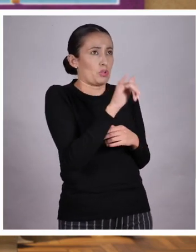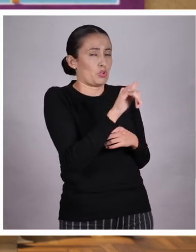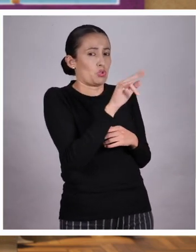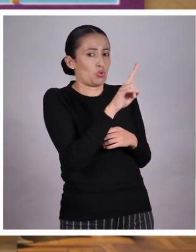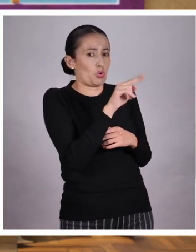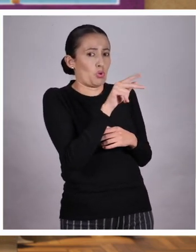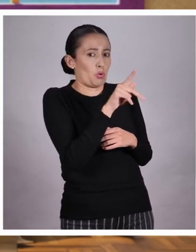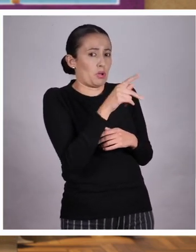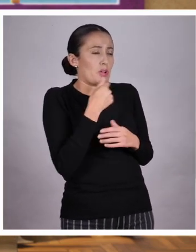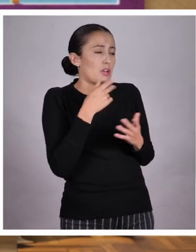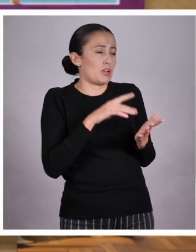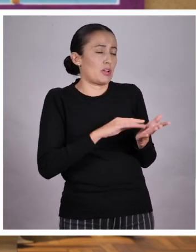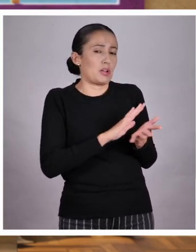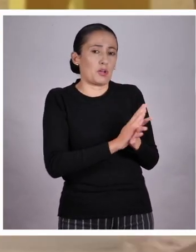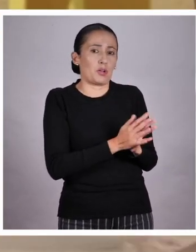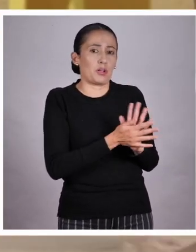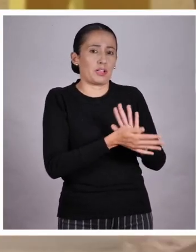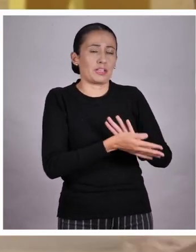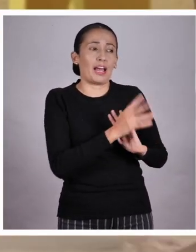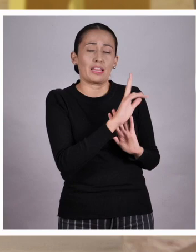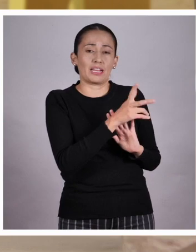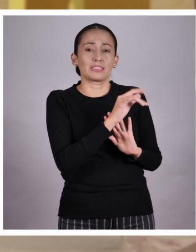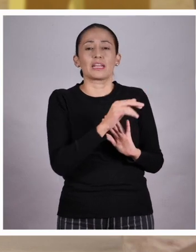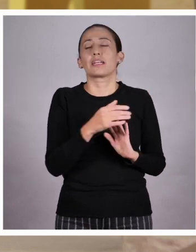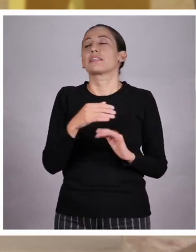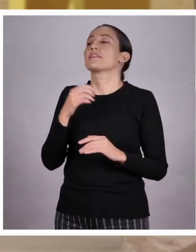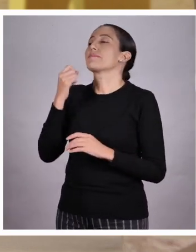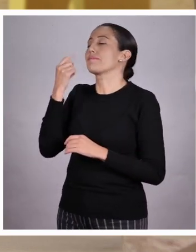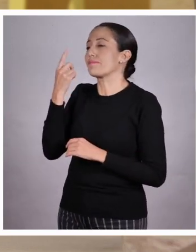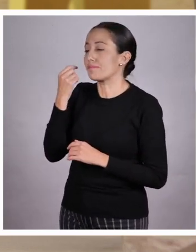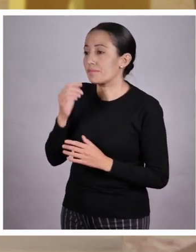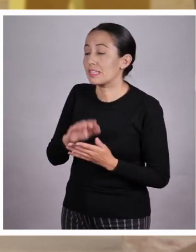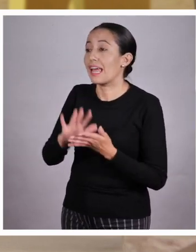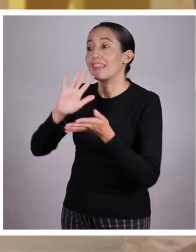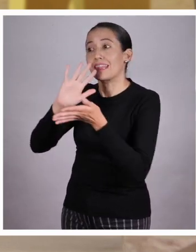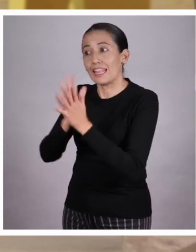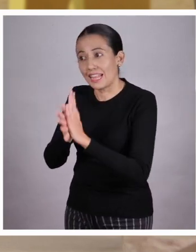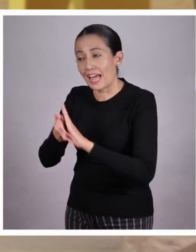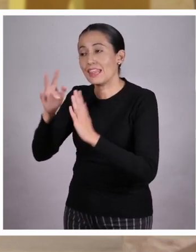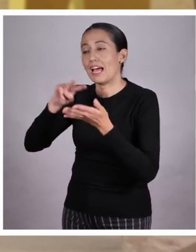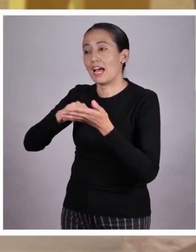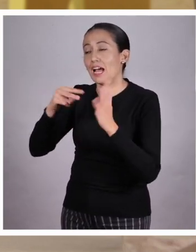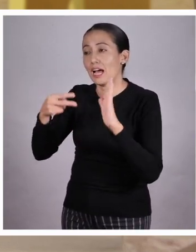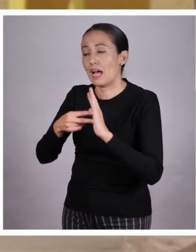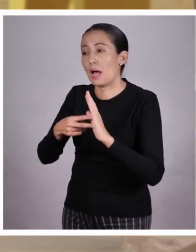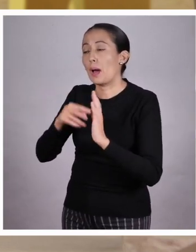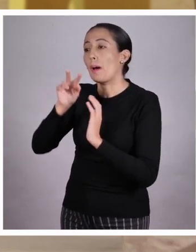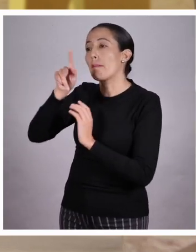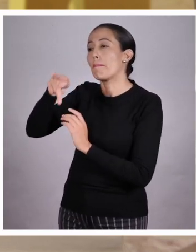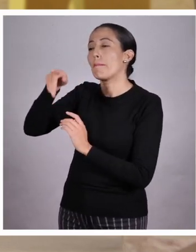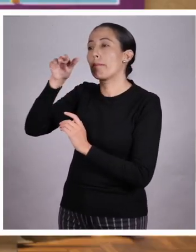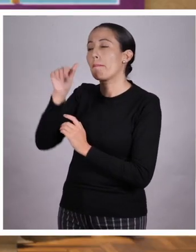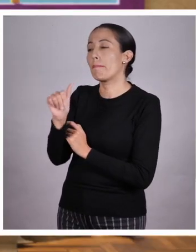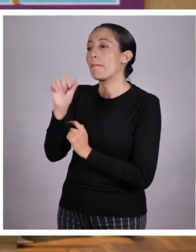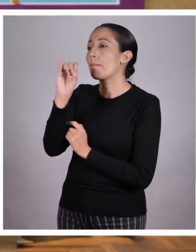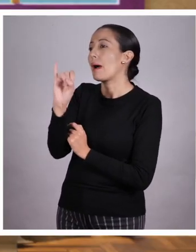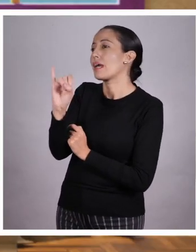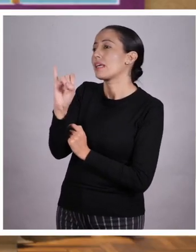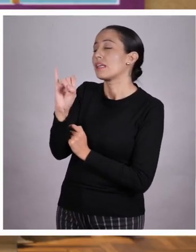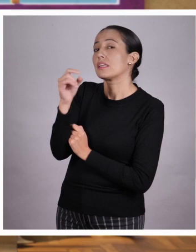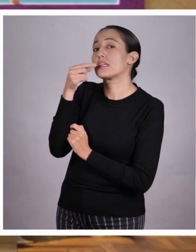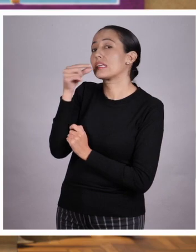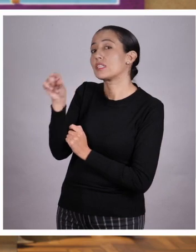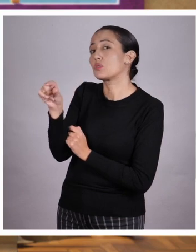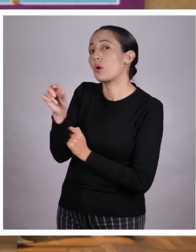agradeciendo, entonces yo digo de nada, Ichani, para responderte. Ah, no, pero para decir de nada es Pai. ¡Ah, sí! Así